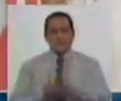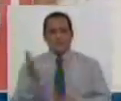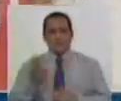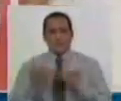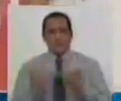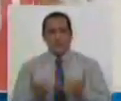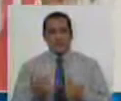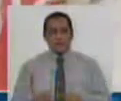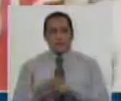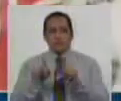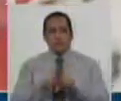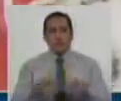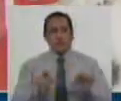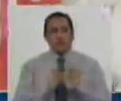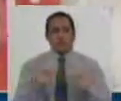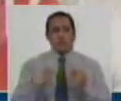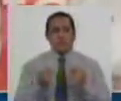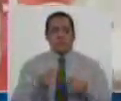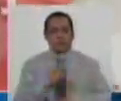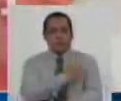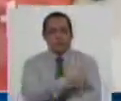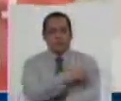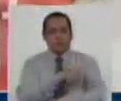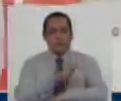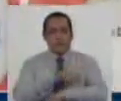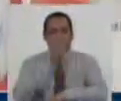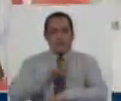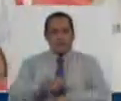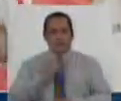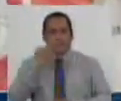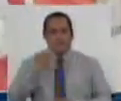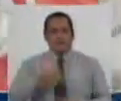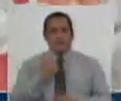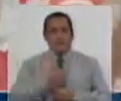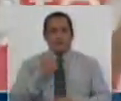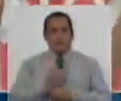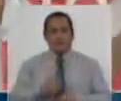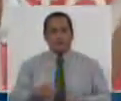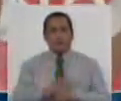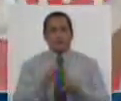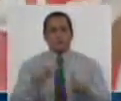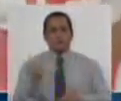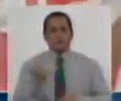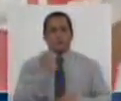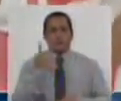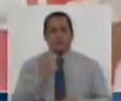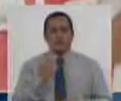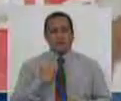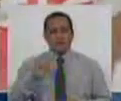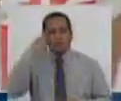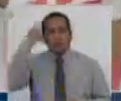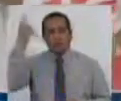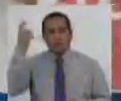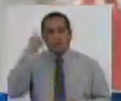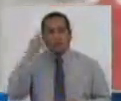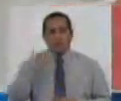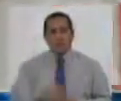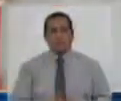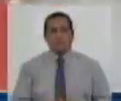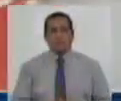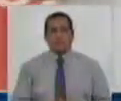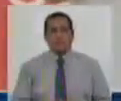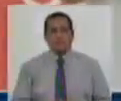el entrante, para que ese hospital regional sea una realidad y no solamente un sueño.